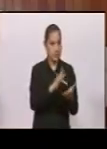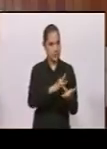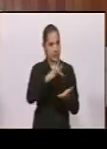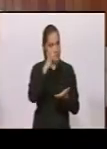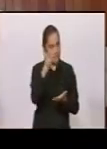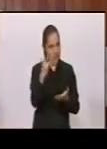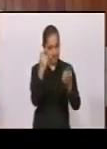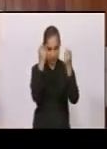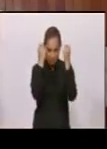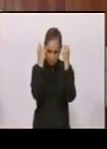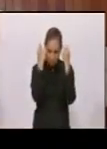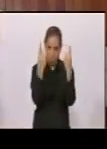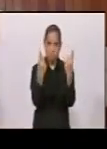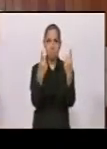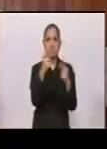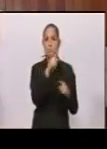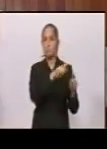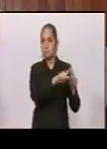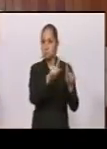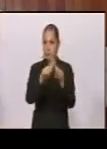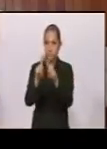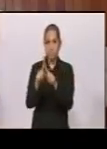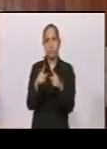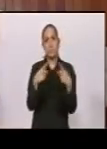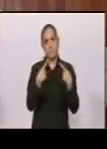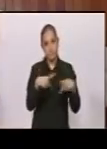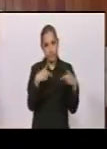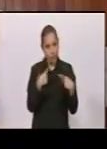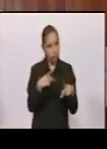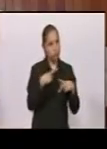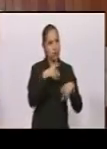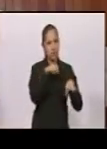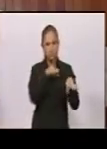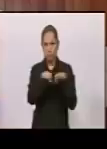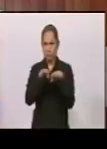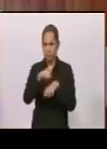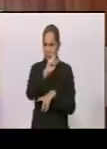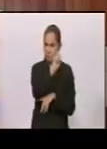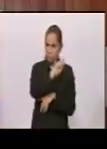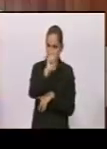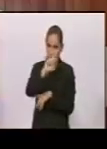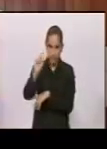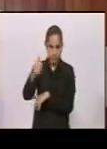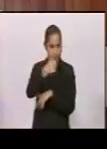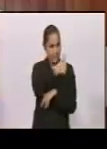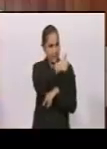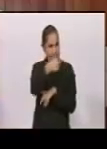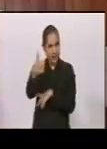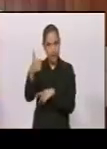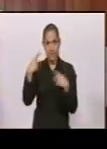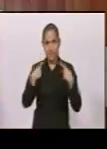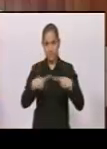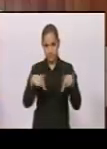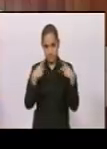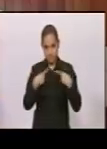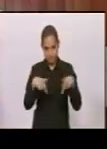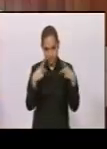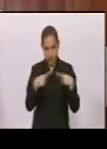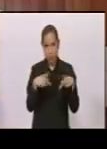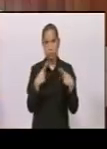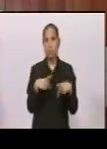reconocimiento al determinado y profesional desempeño de cada una de las y